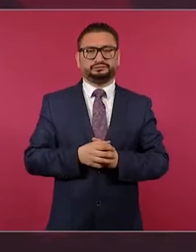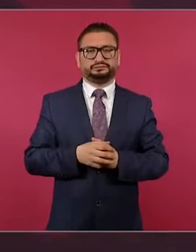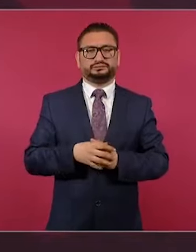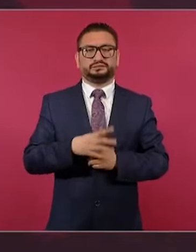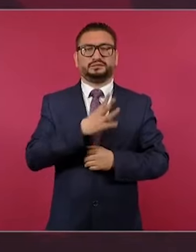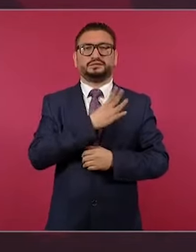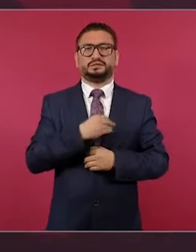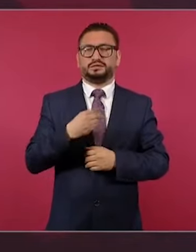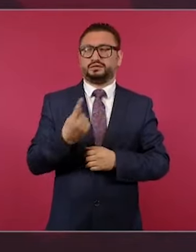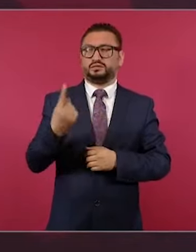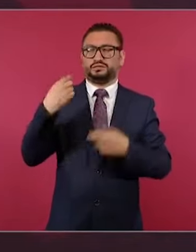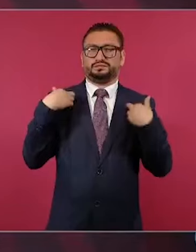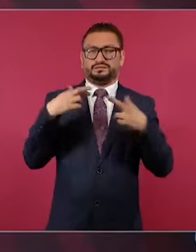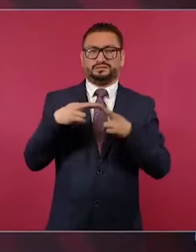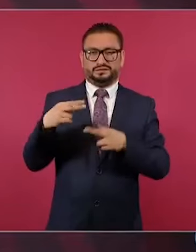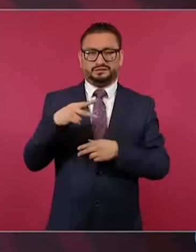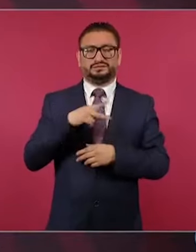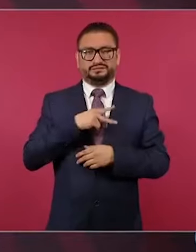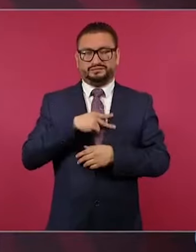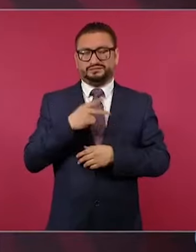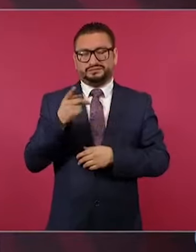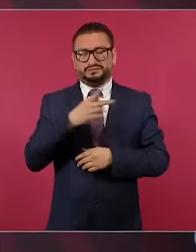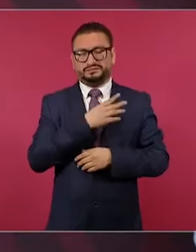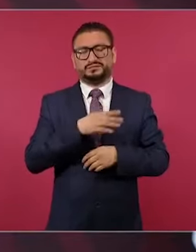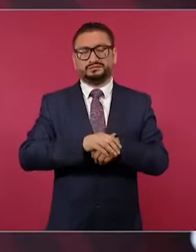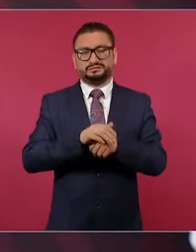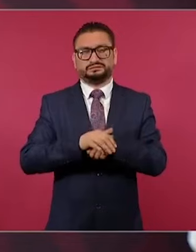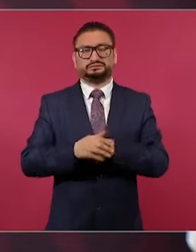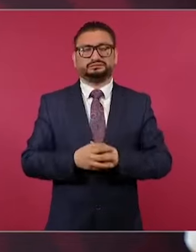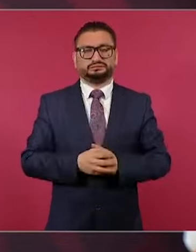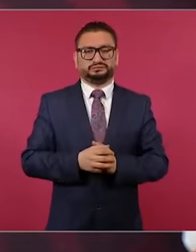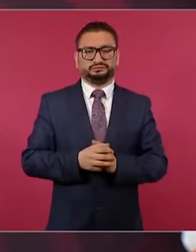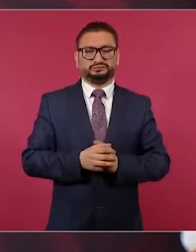hijo de un maestro mío.